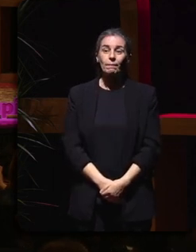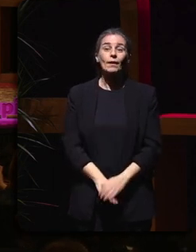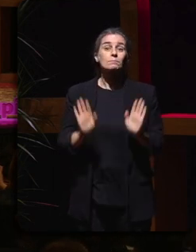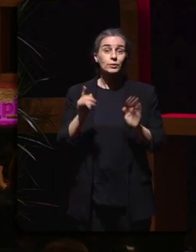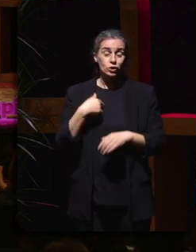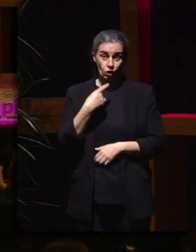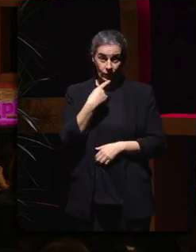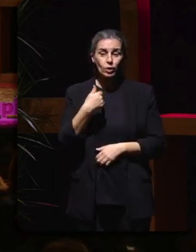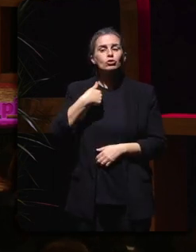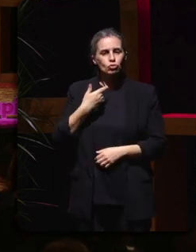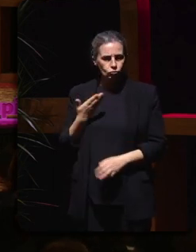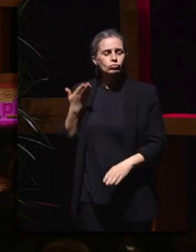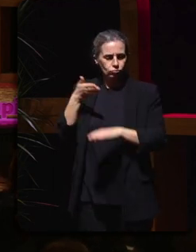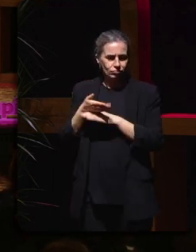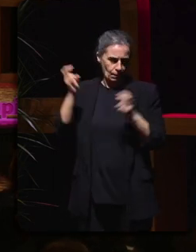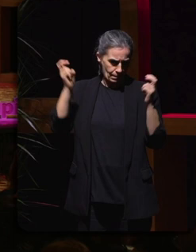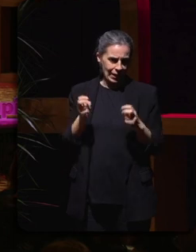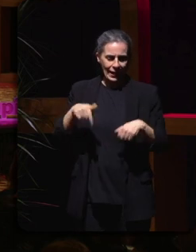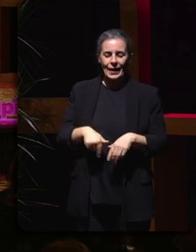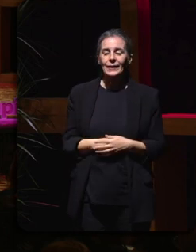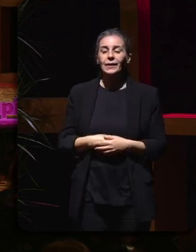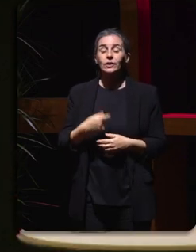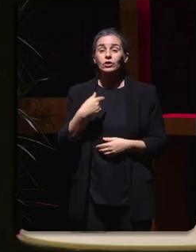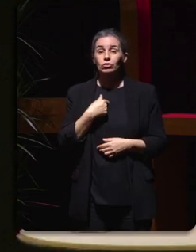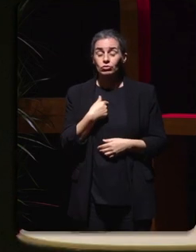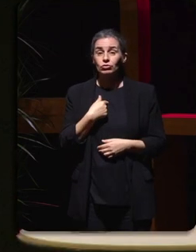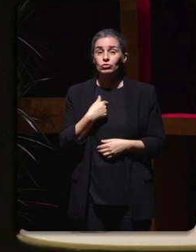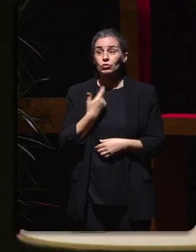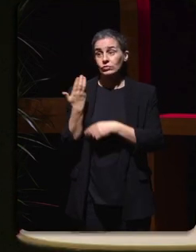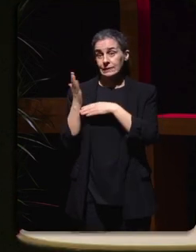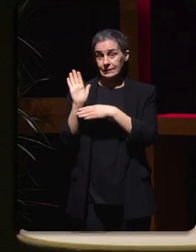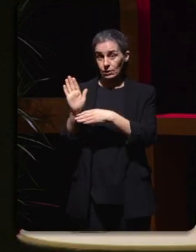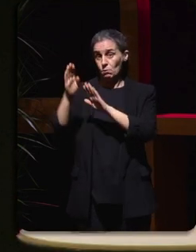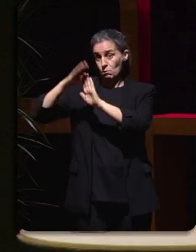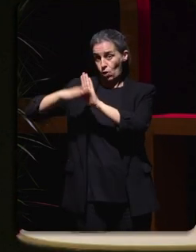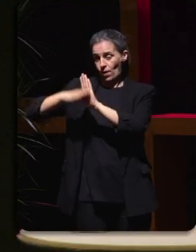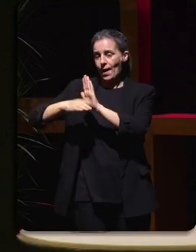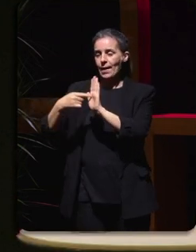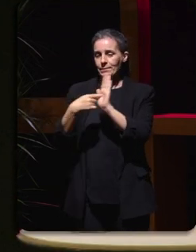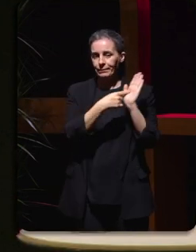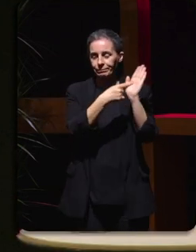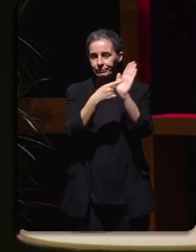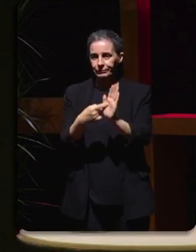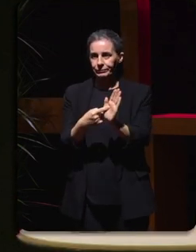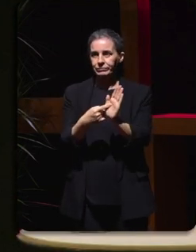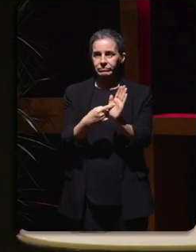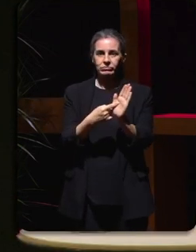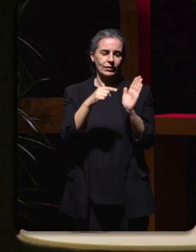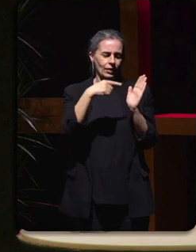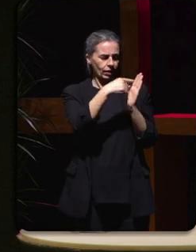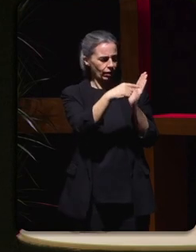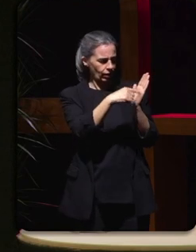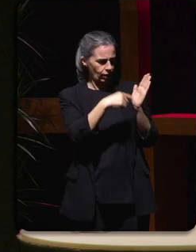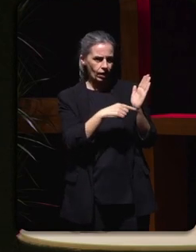cuando dije que venía y enseñé pues enseñé el programa que estaba en redes y que estaba en